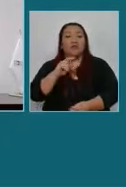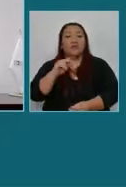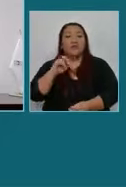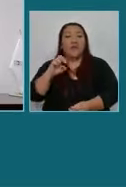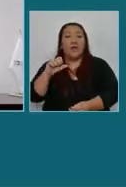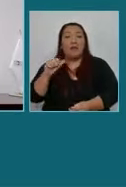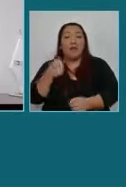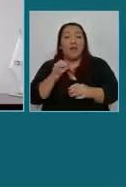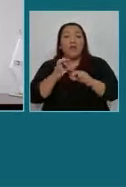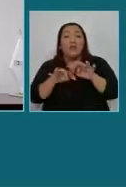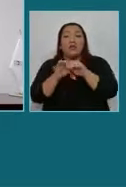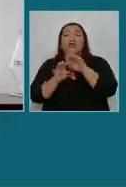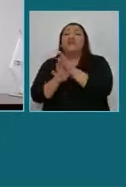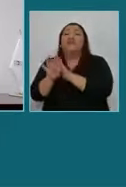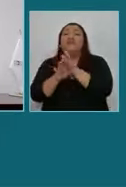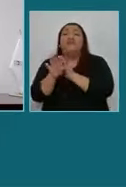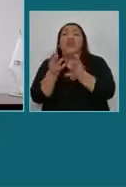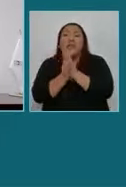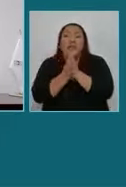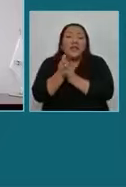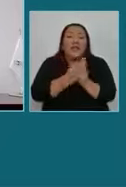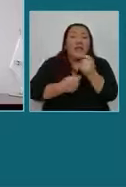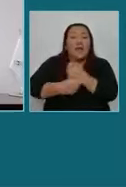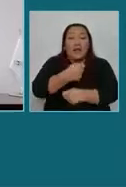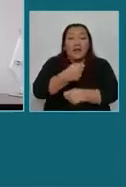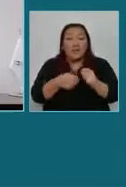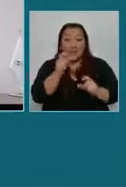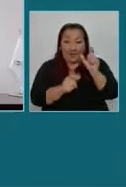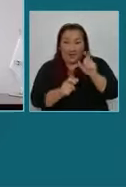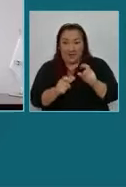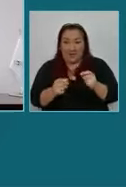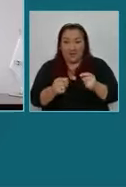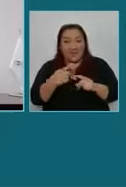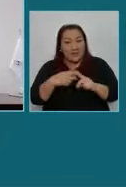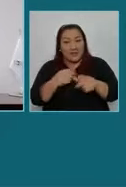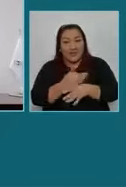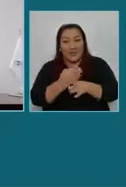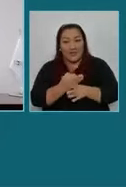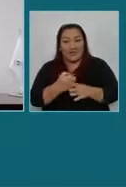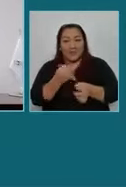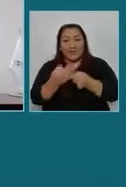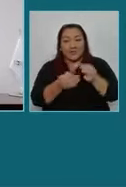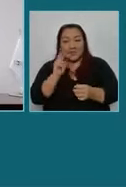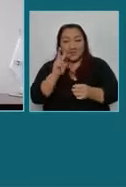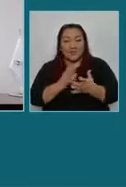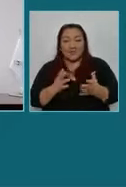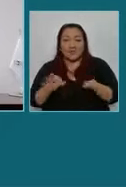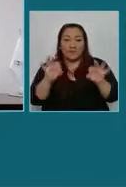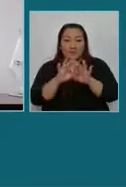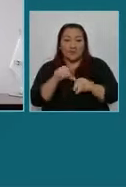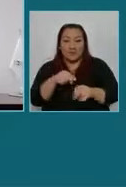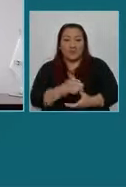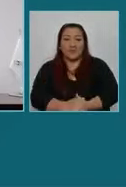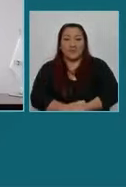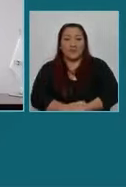y emprendimiento a través de diferentes iniciativas. Y quiero mencionarles dos en particular el día de